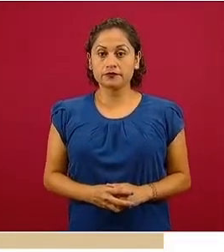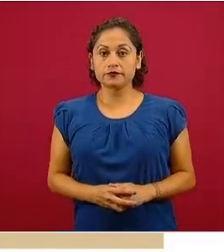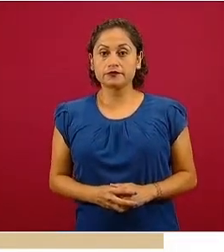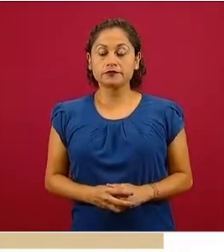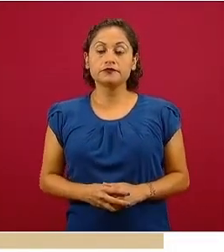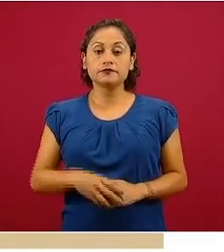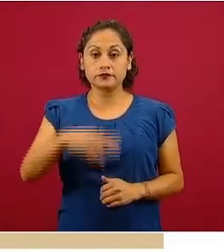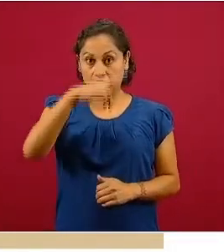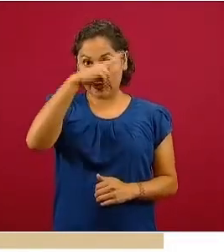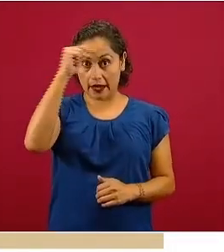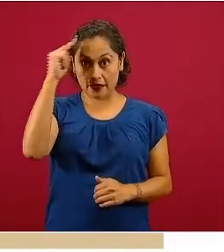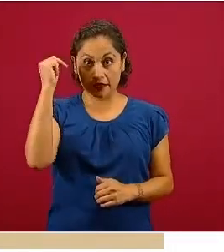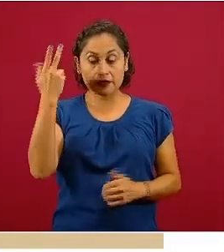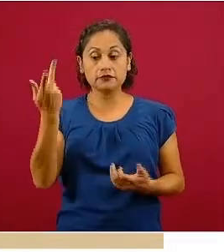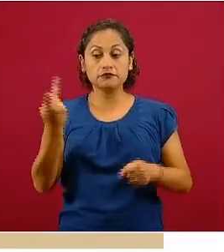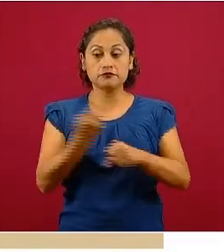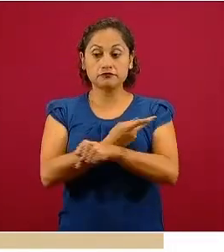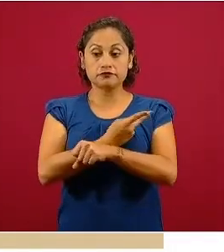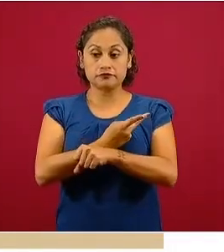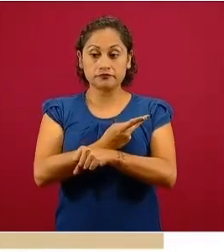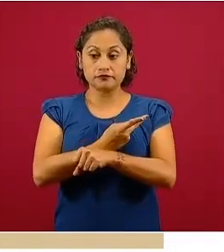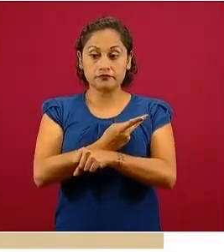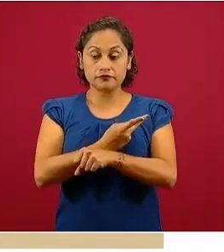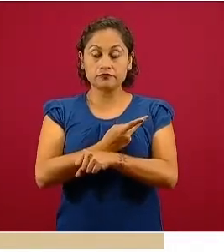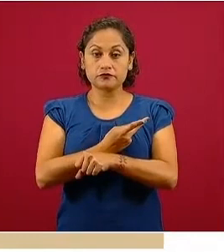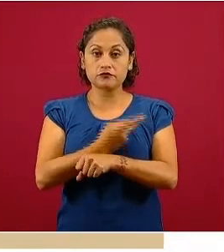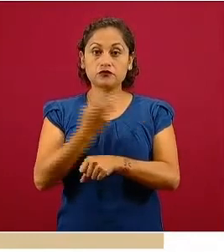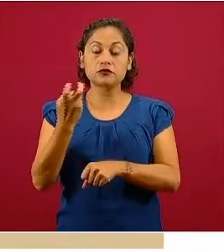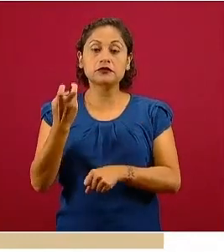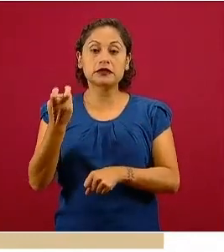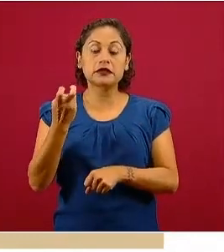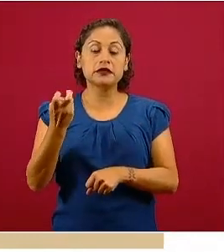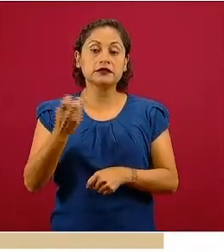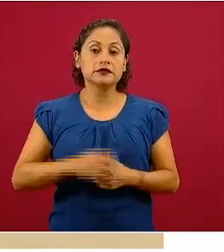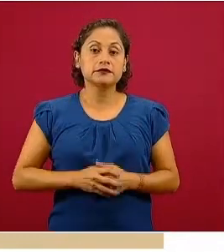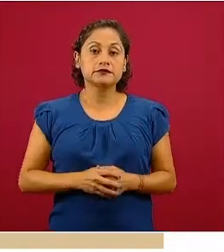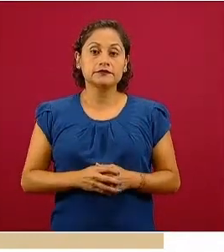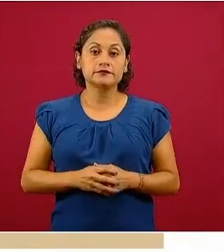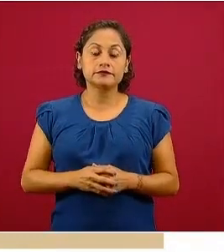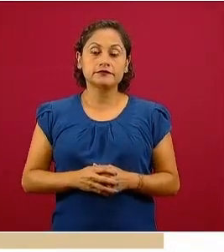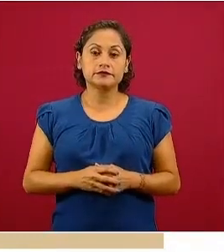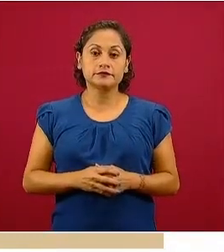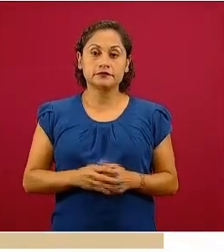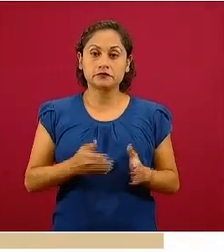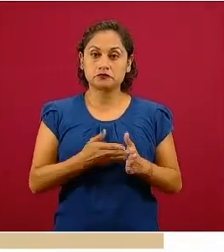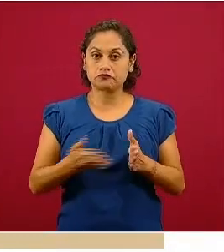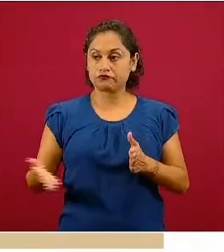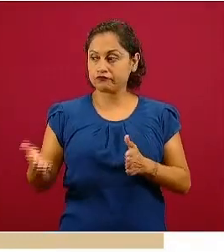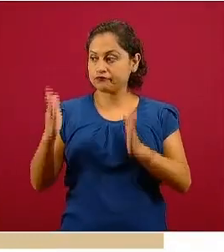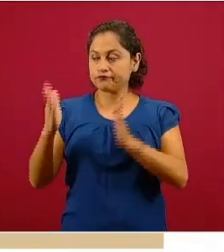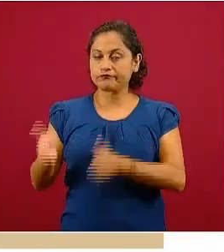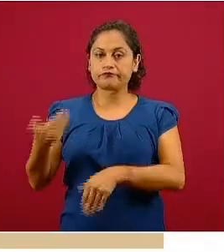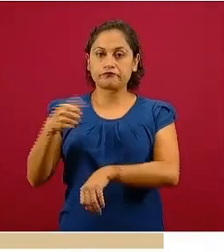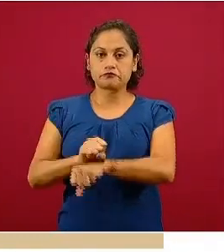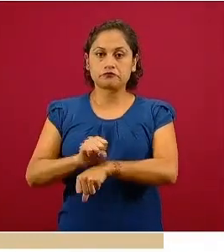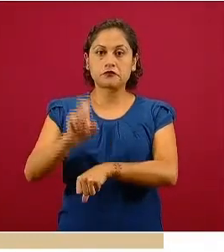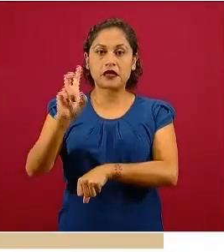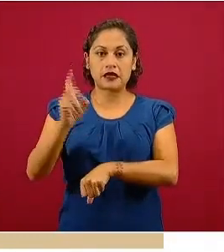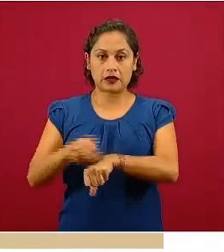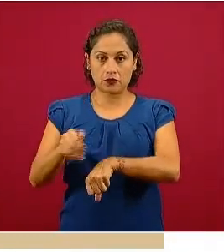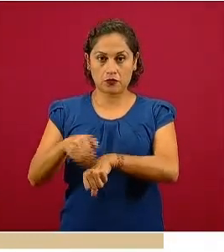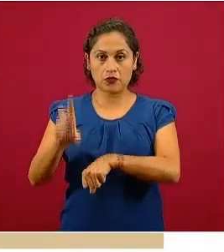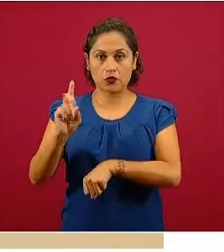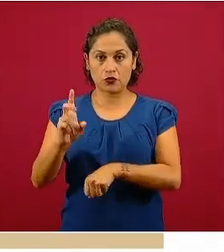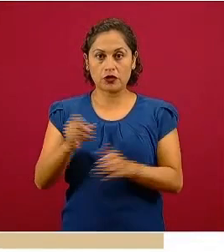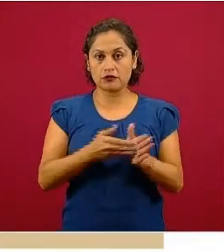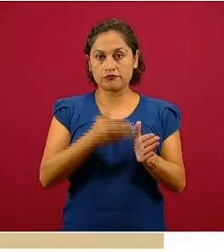Nayarit también un incremento continuo hasta la semana 30. Tenemos ya 4 semanas en donde se ha visto